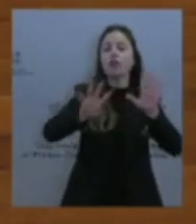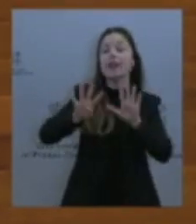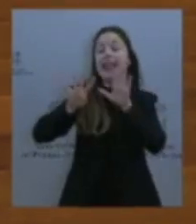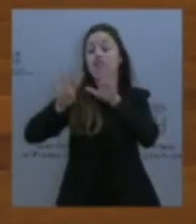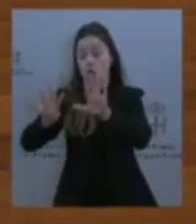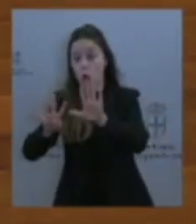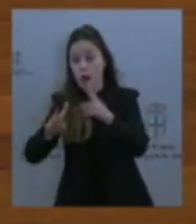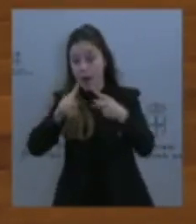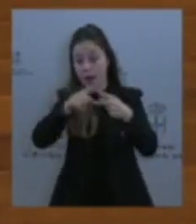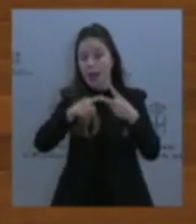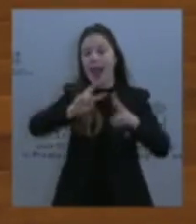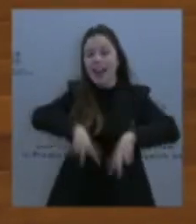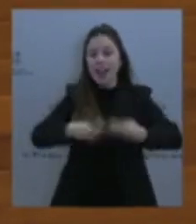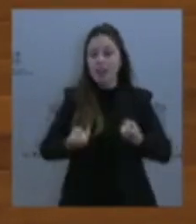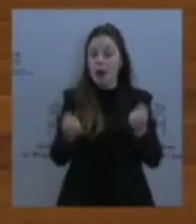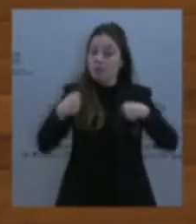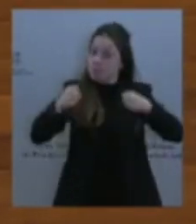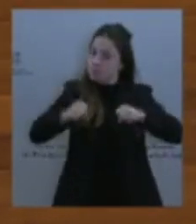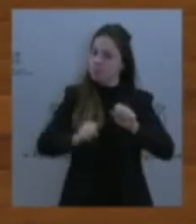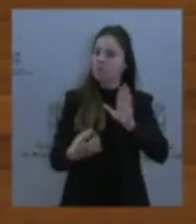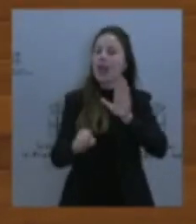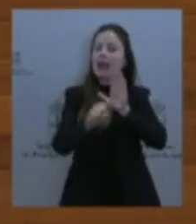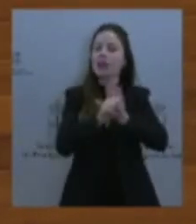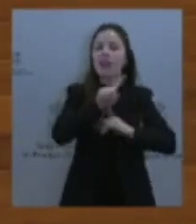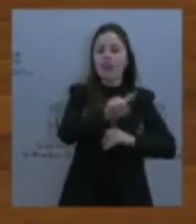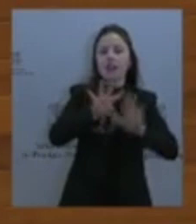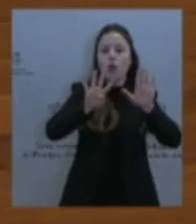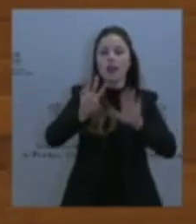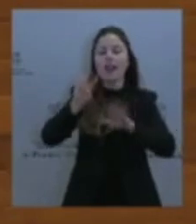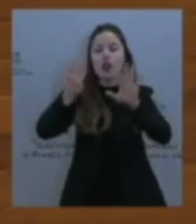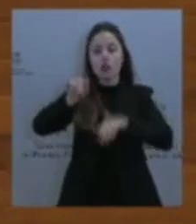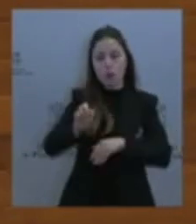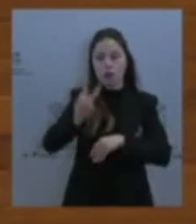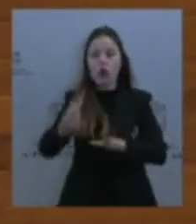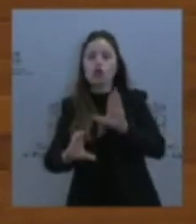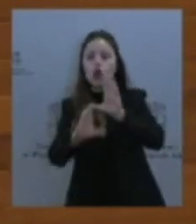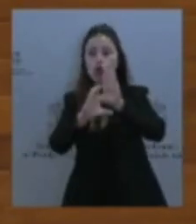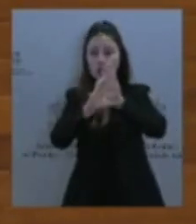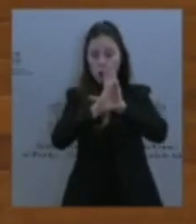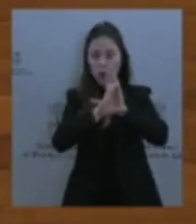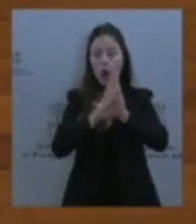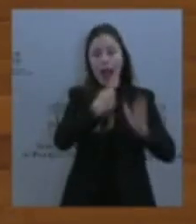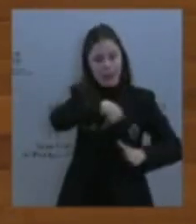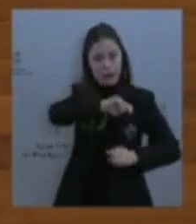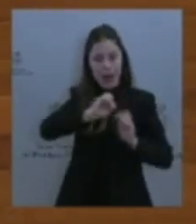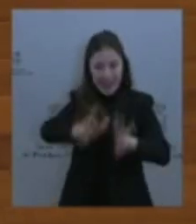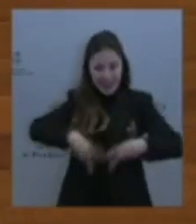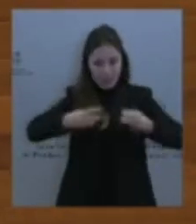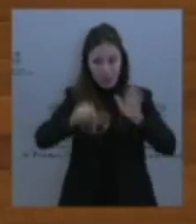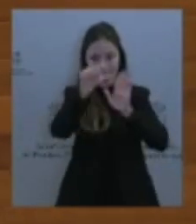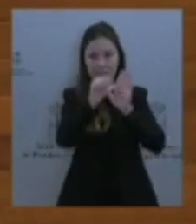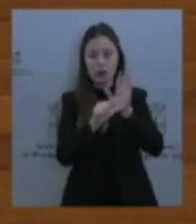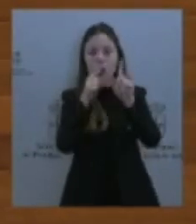en el artículo 148.2 de la Constitución española de reformar el Estatuto para algamar el techo